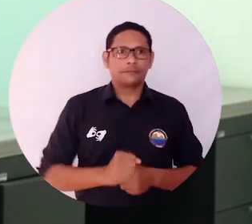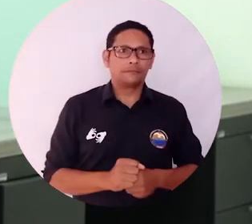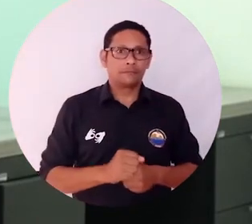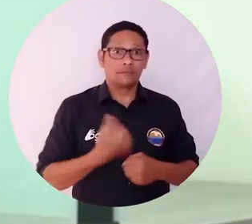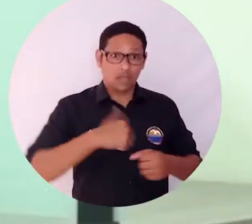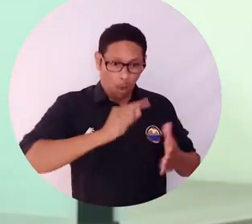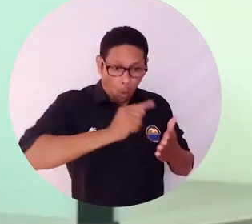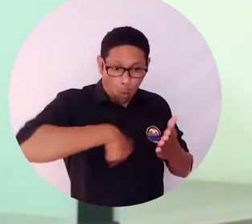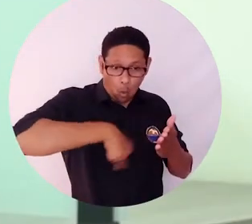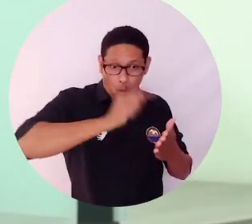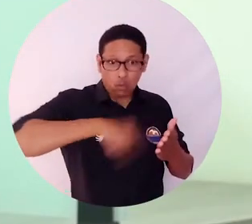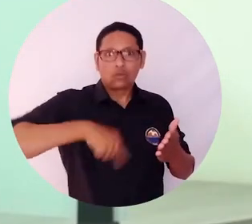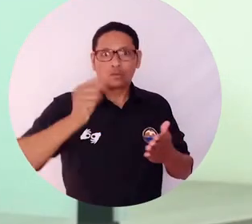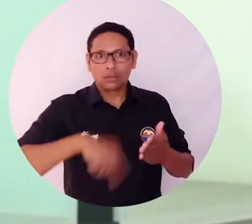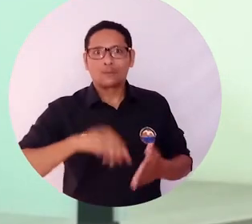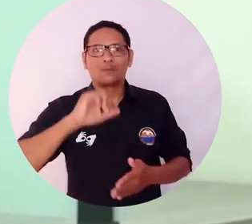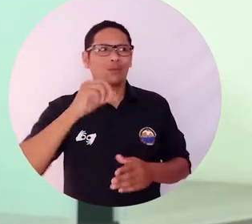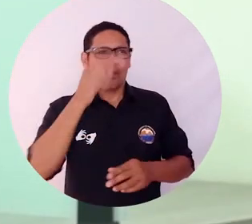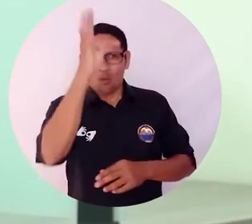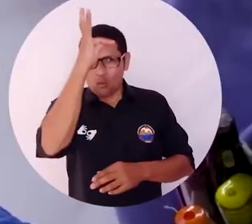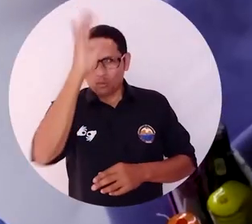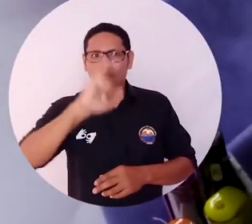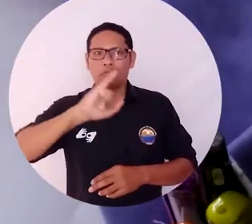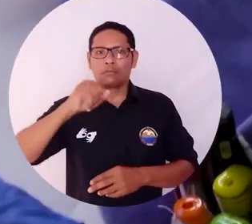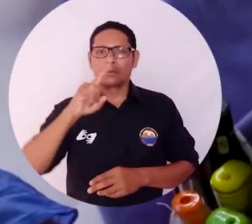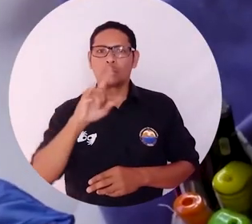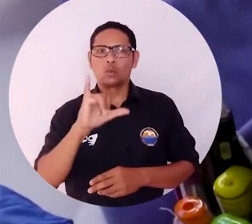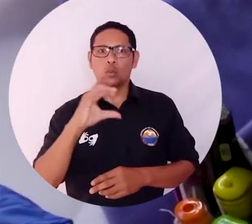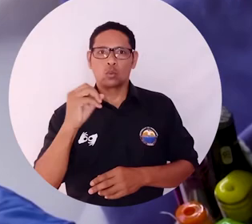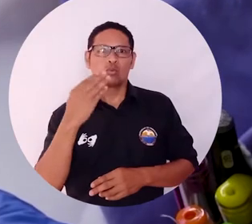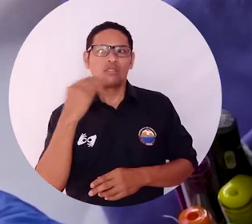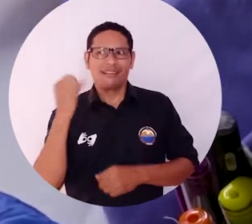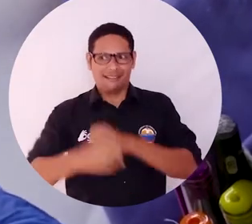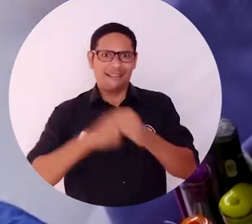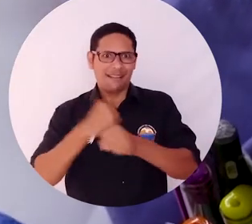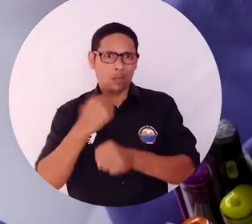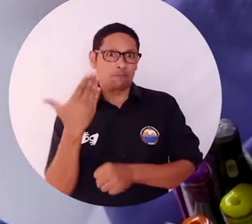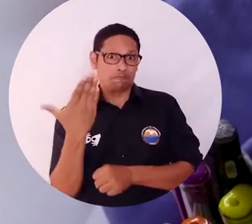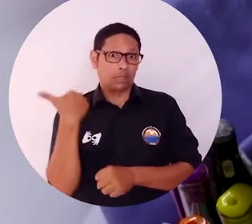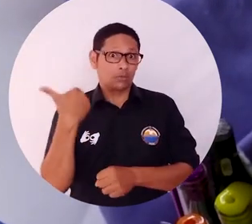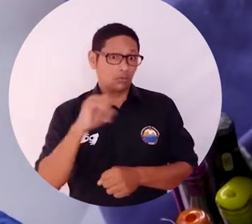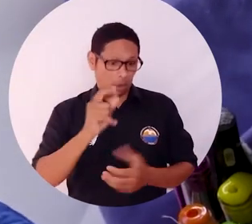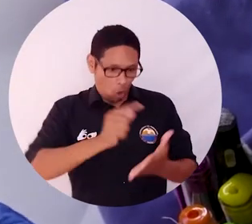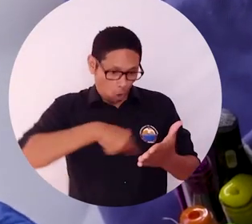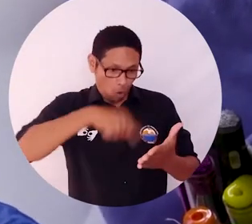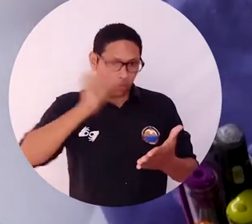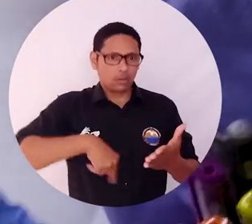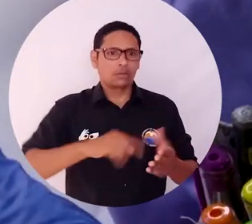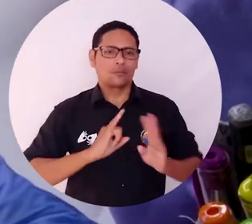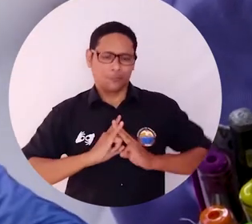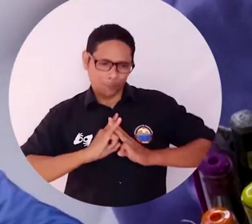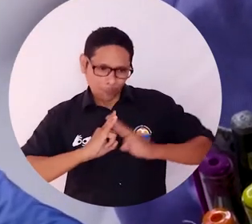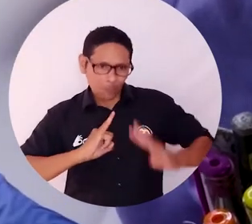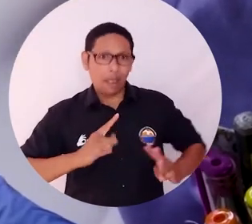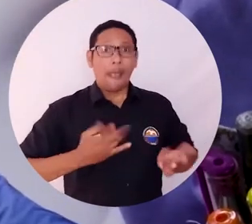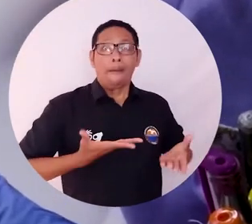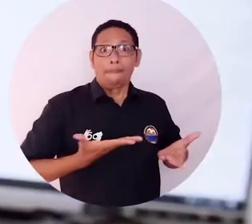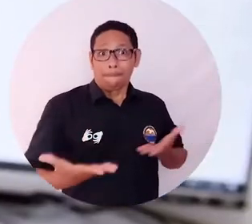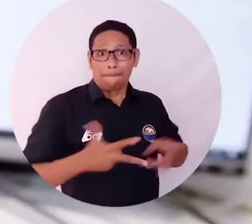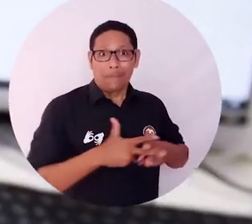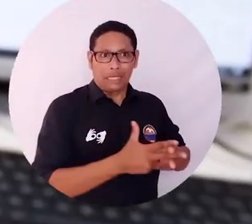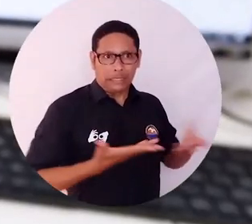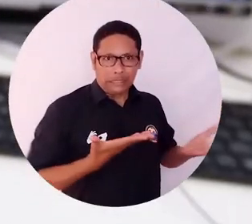el Hospital Julio Méndez Barreneche desde el año pasado. A través de este contrato, la Universidad Magdalena le presta el servicio de